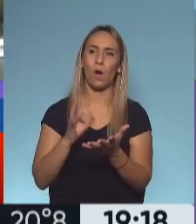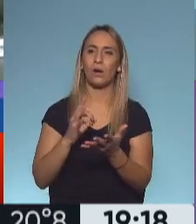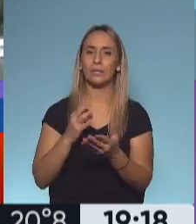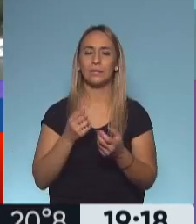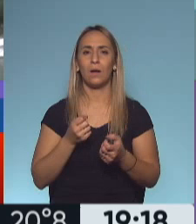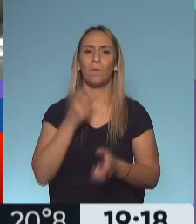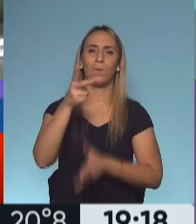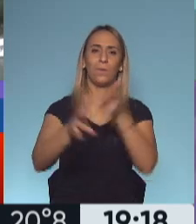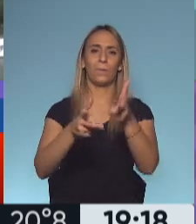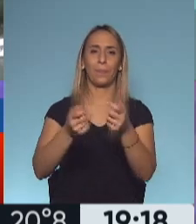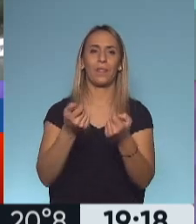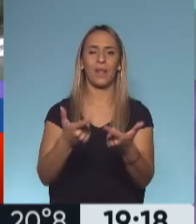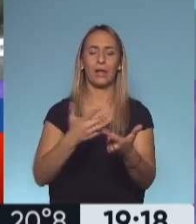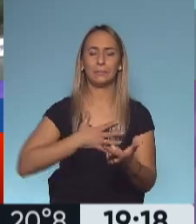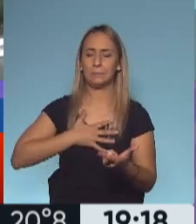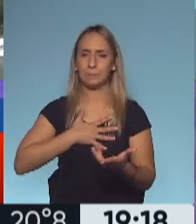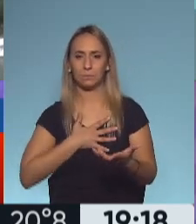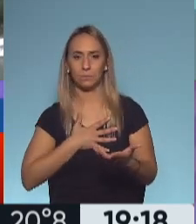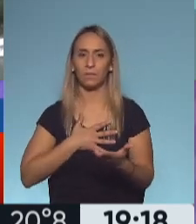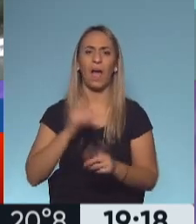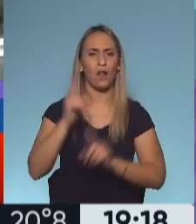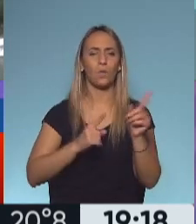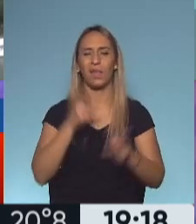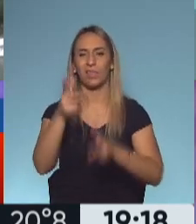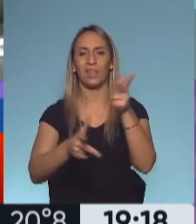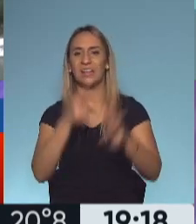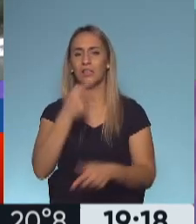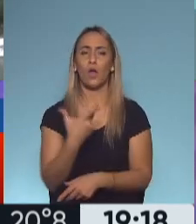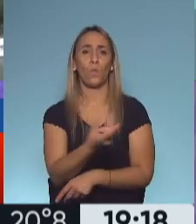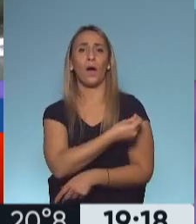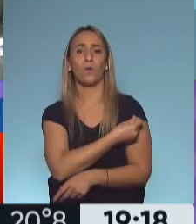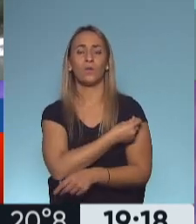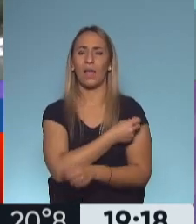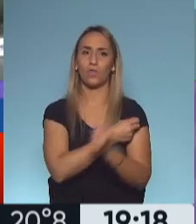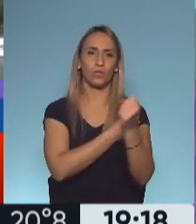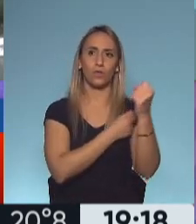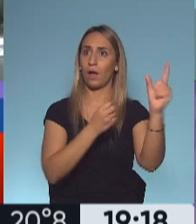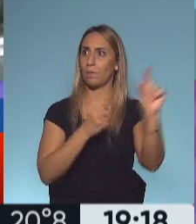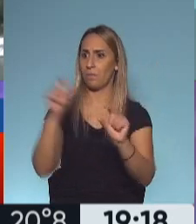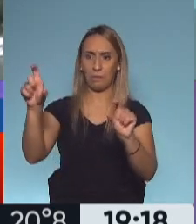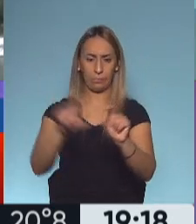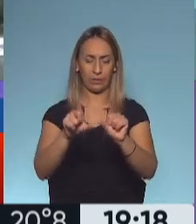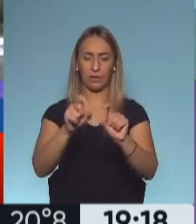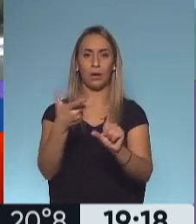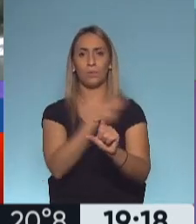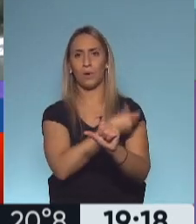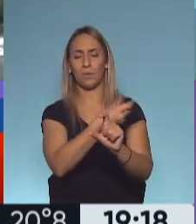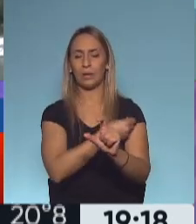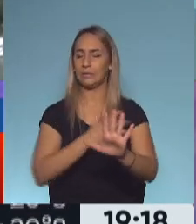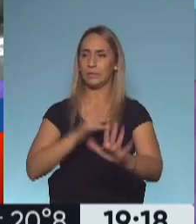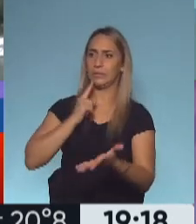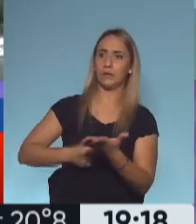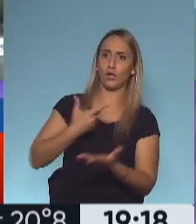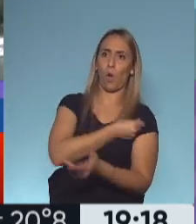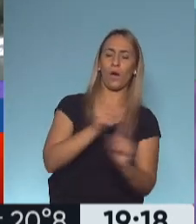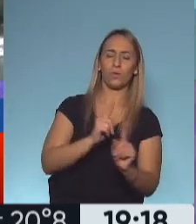ahí, si se mezclan dos vacunas, eso puede hacer que una persona decida no vacunarse y estamos hablando de la salud de la